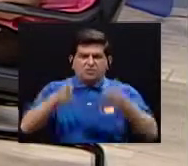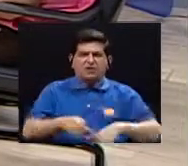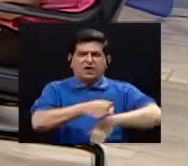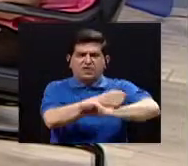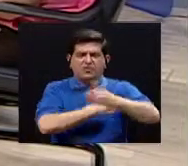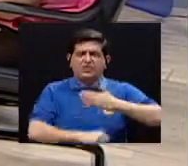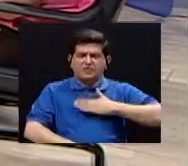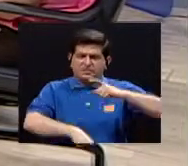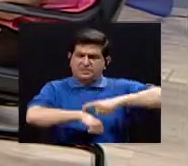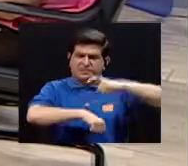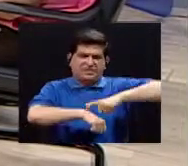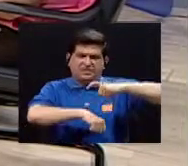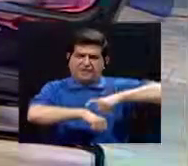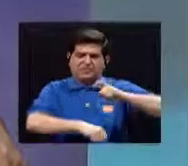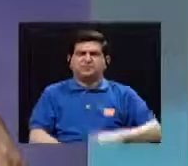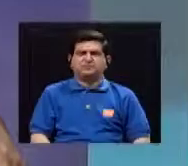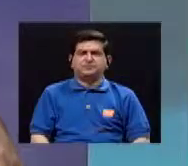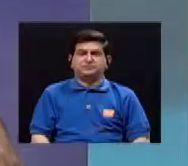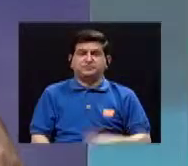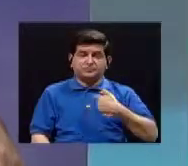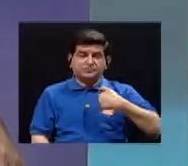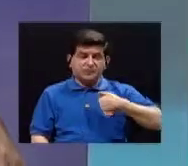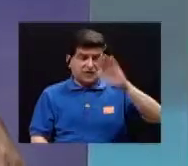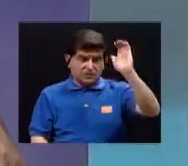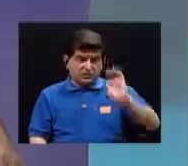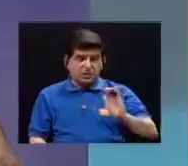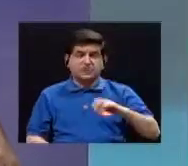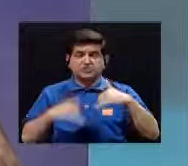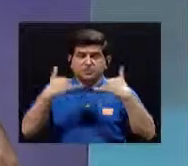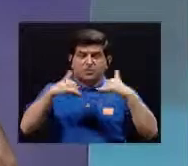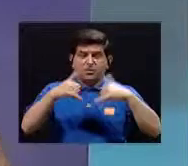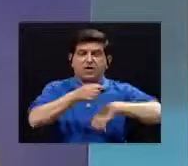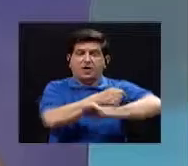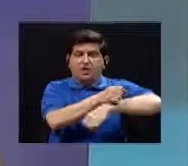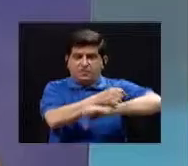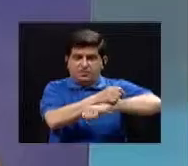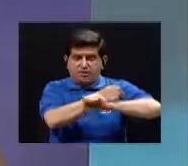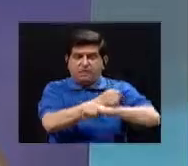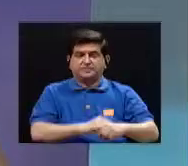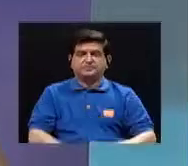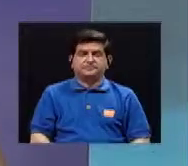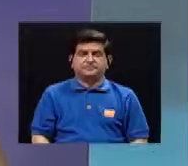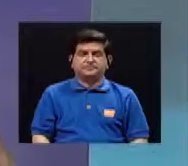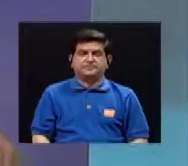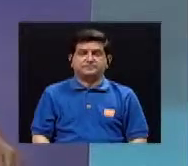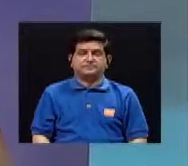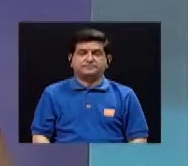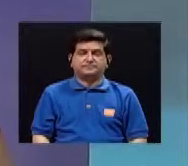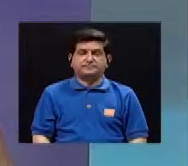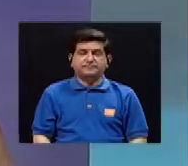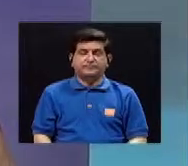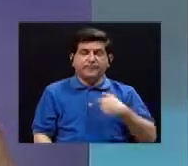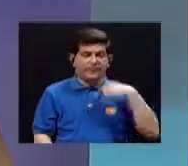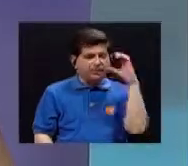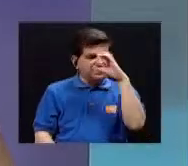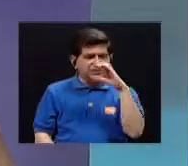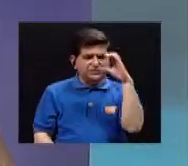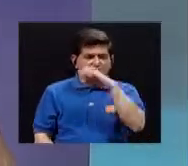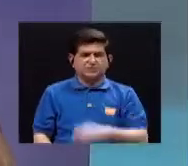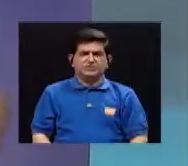de mi época verdad de chamaco y cuando jugaba pues entonces yo empecé a